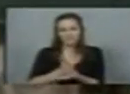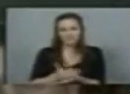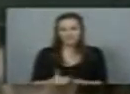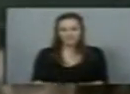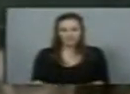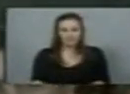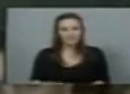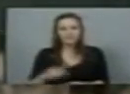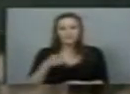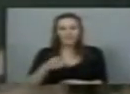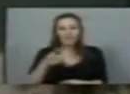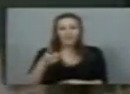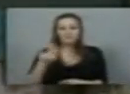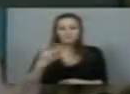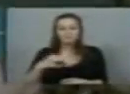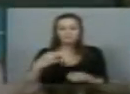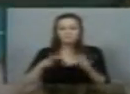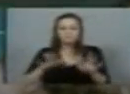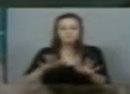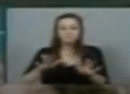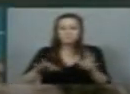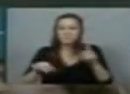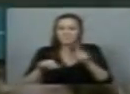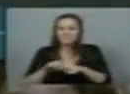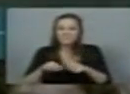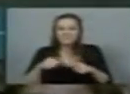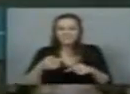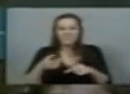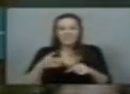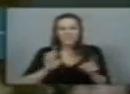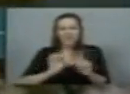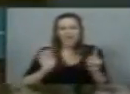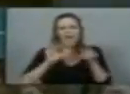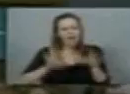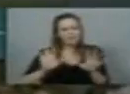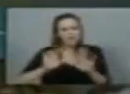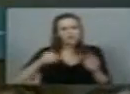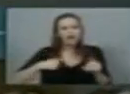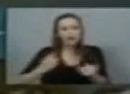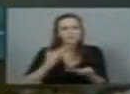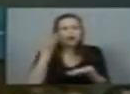asamblea, tengo el derecho a interrumpirlo. De ninguna manera. Yo estoy